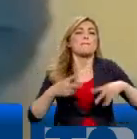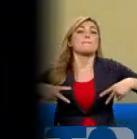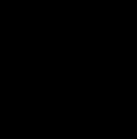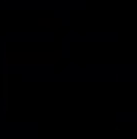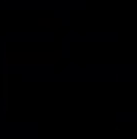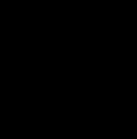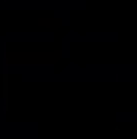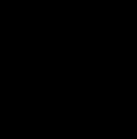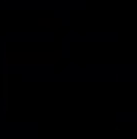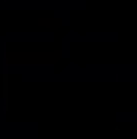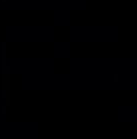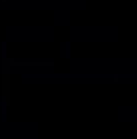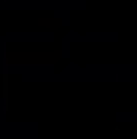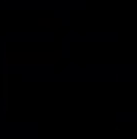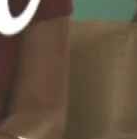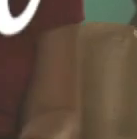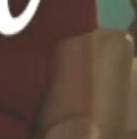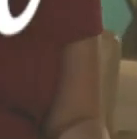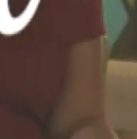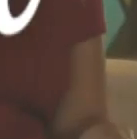y nosotros tenemos...